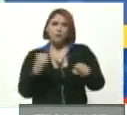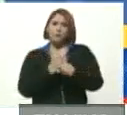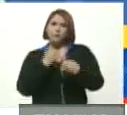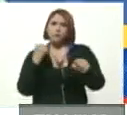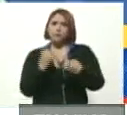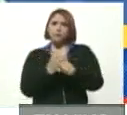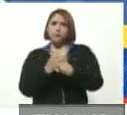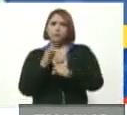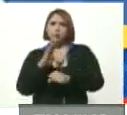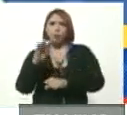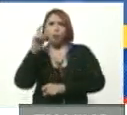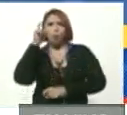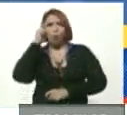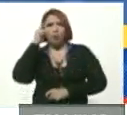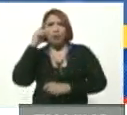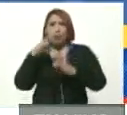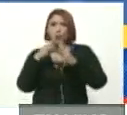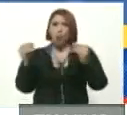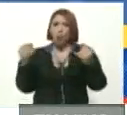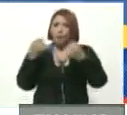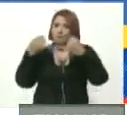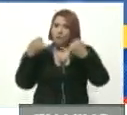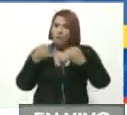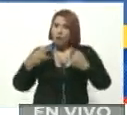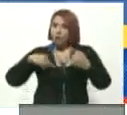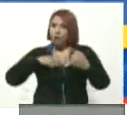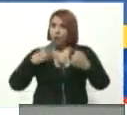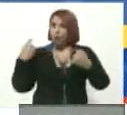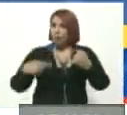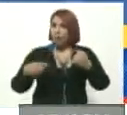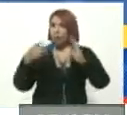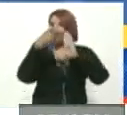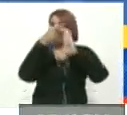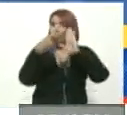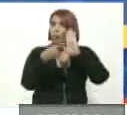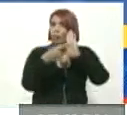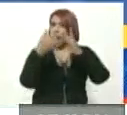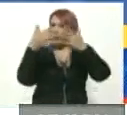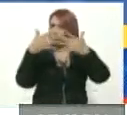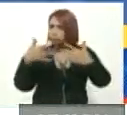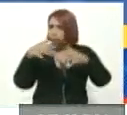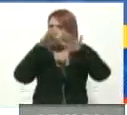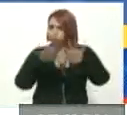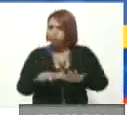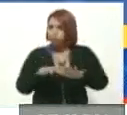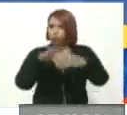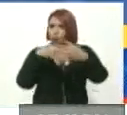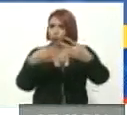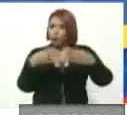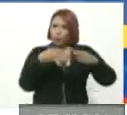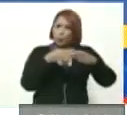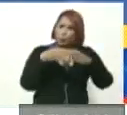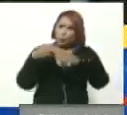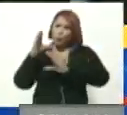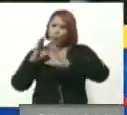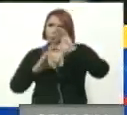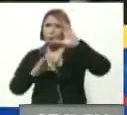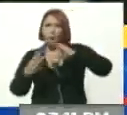Boris, todas las líneas. Miren, tenemos un documento. Nosotros tenemos una agenda ordenada,